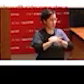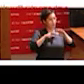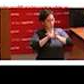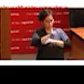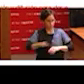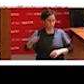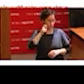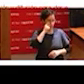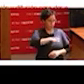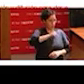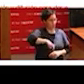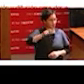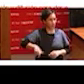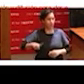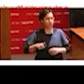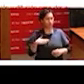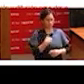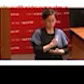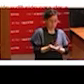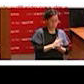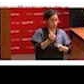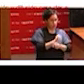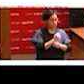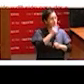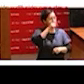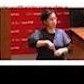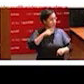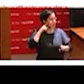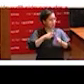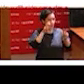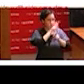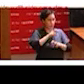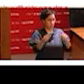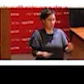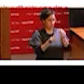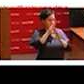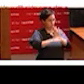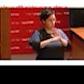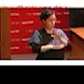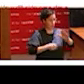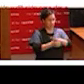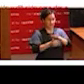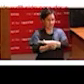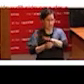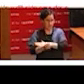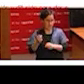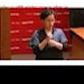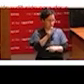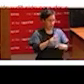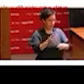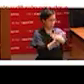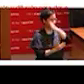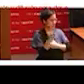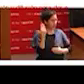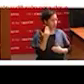que en la intermediación laboral y en la asistencia y mejora de las condiciones de empleabilidad de las personas con discapacidad eh